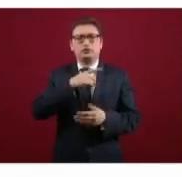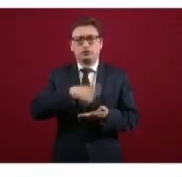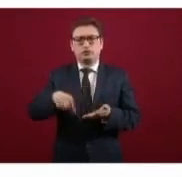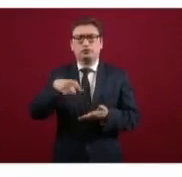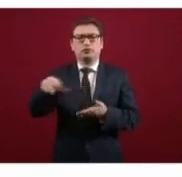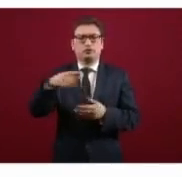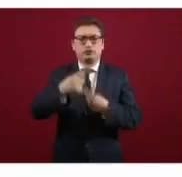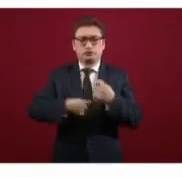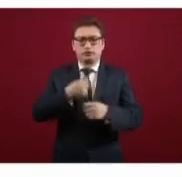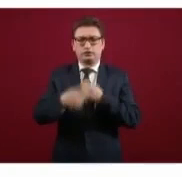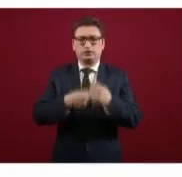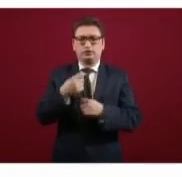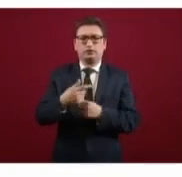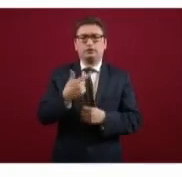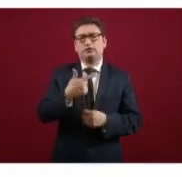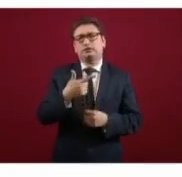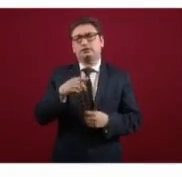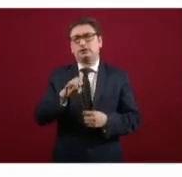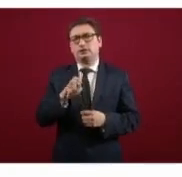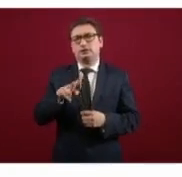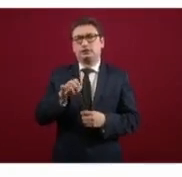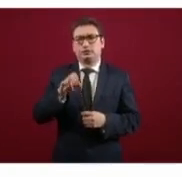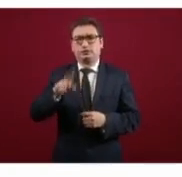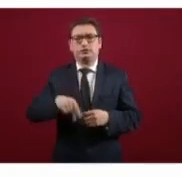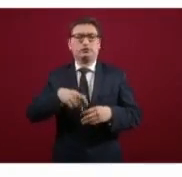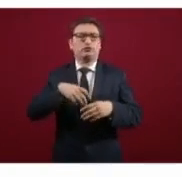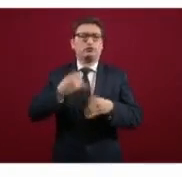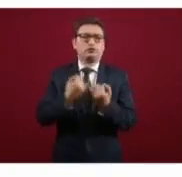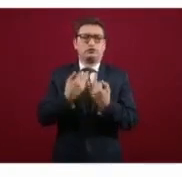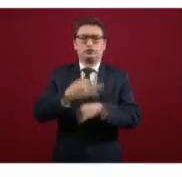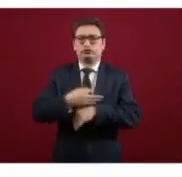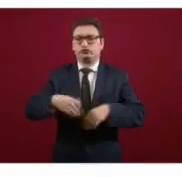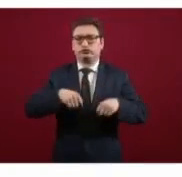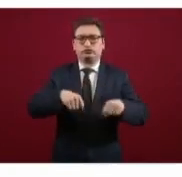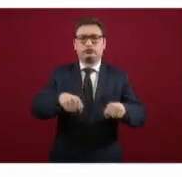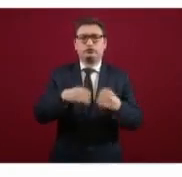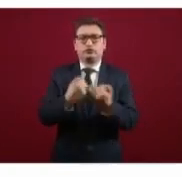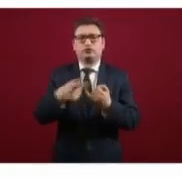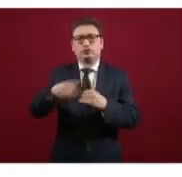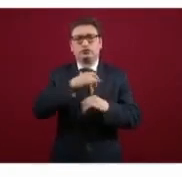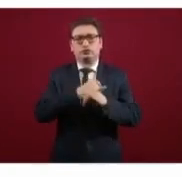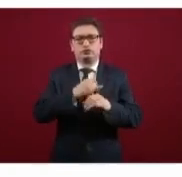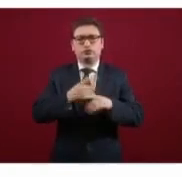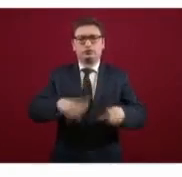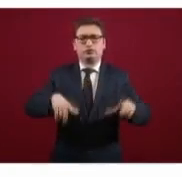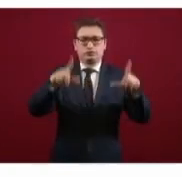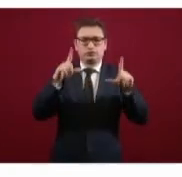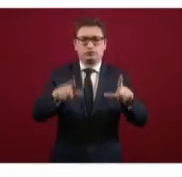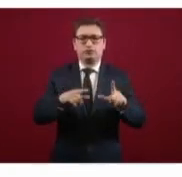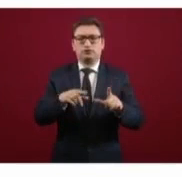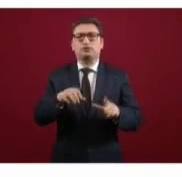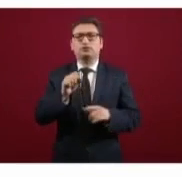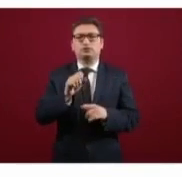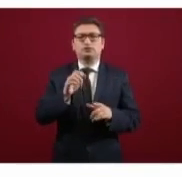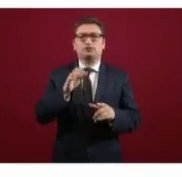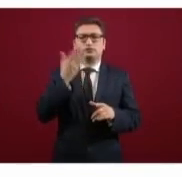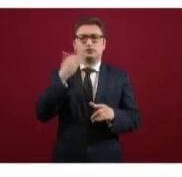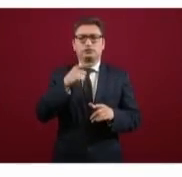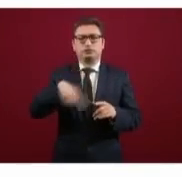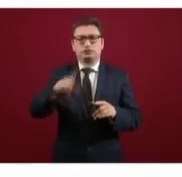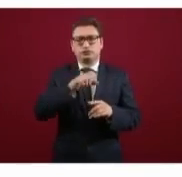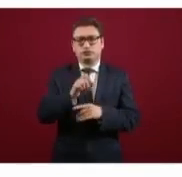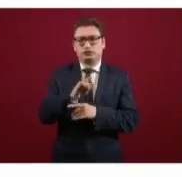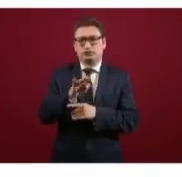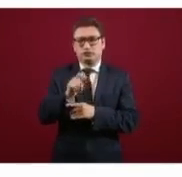chedraui en fin o se mete en nuestro portal subastas gob.mx también